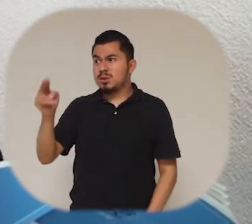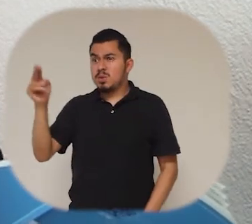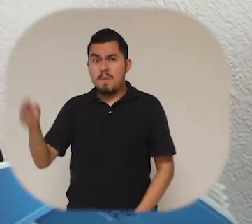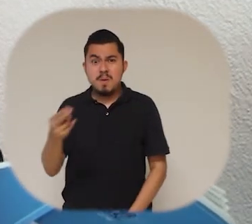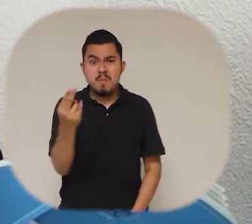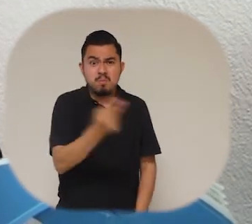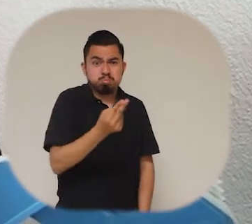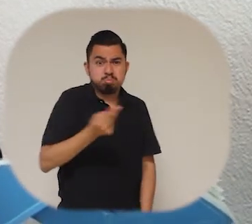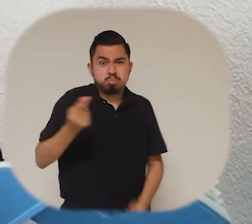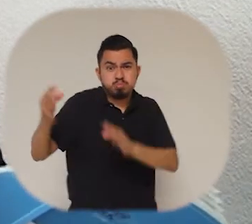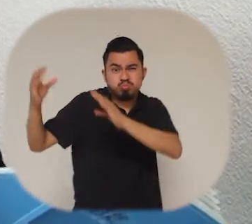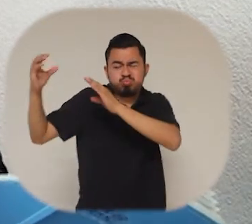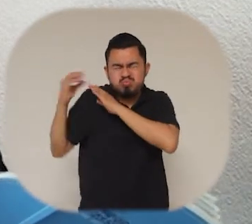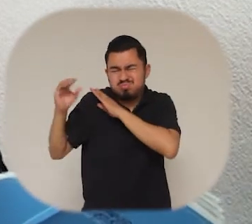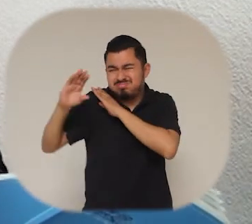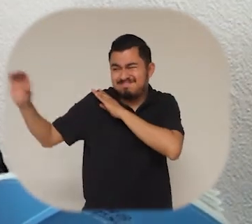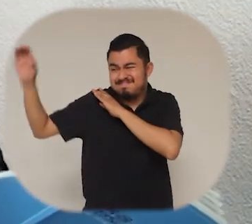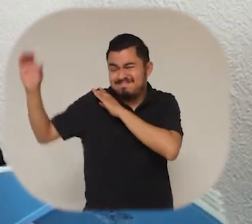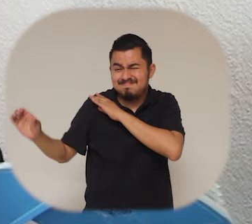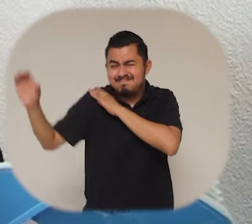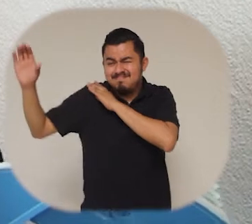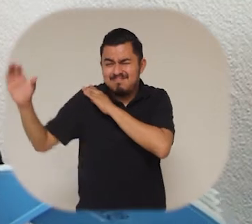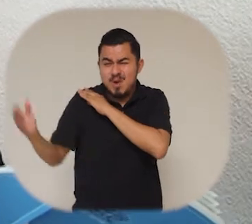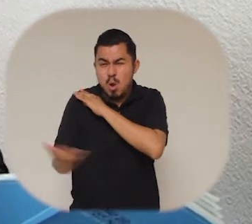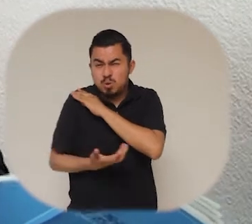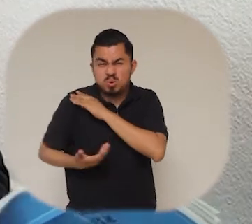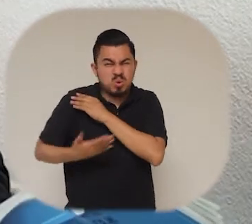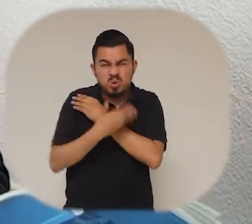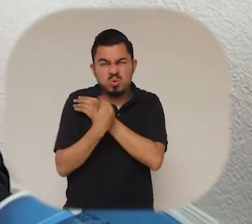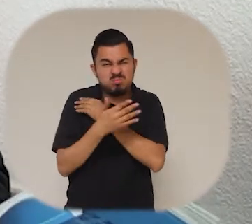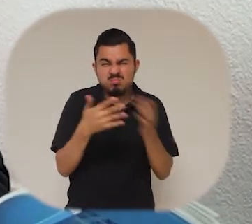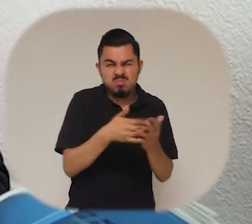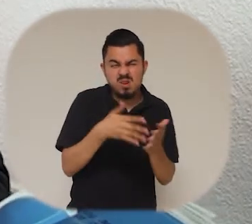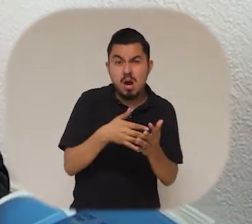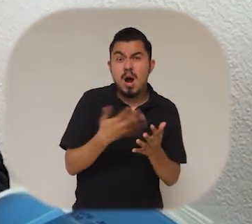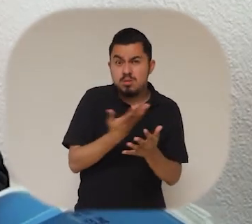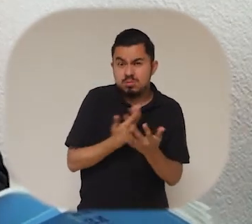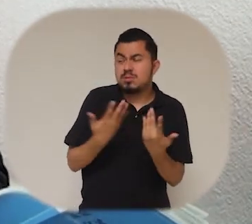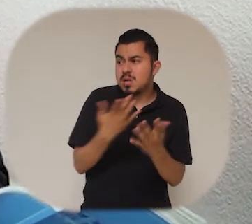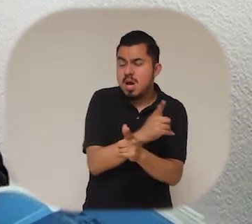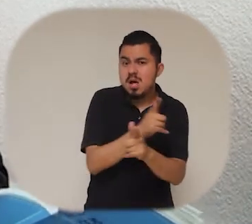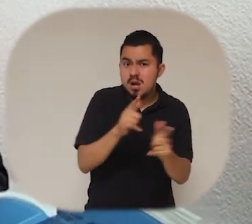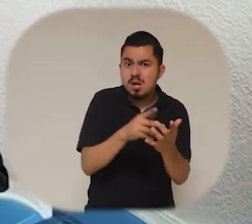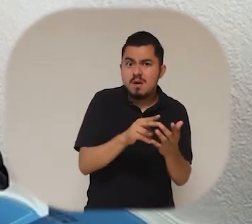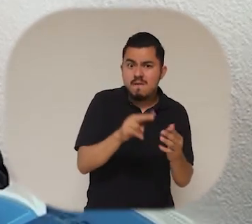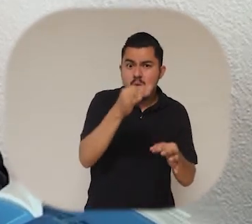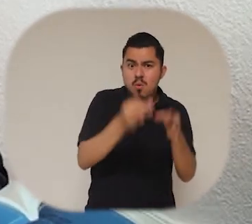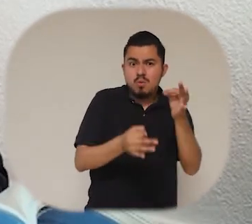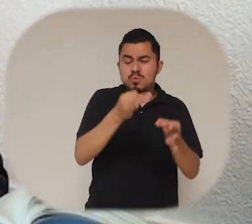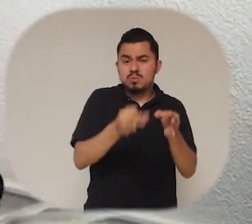muertos a los pecados, vivamos a la justicia, y por cuya herida fuisteis sanados.